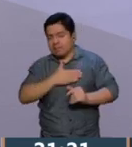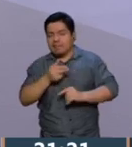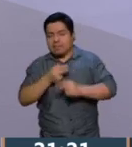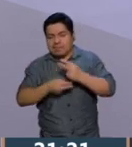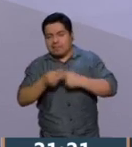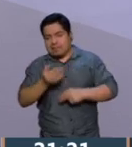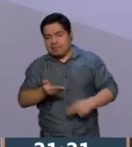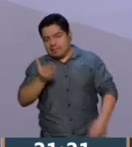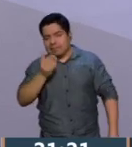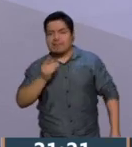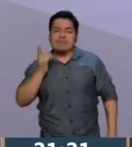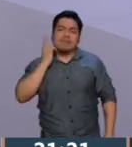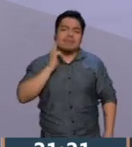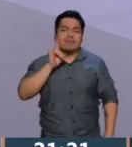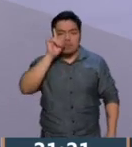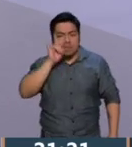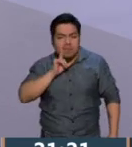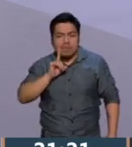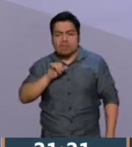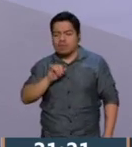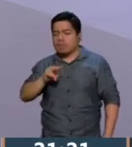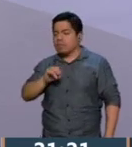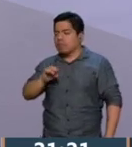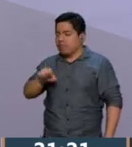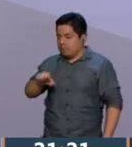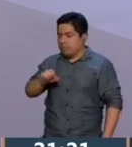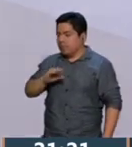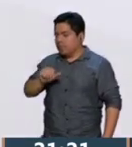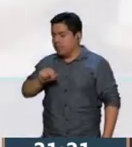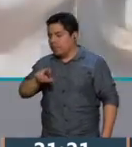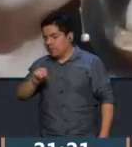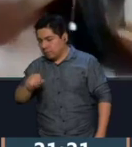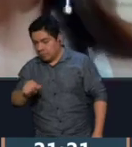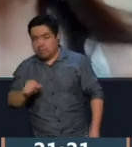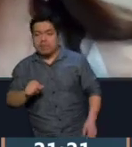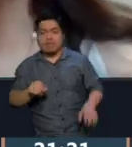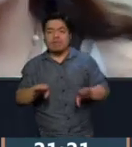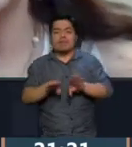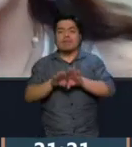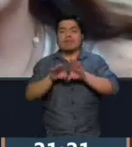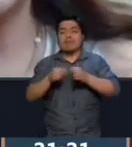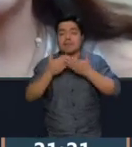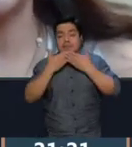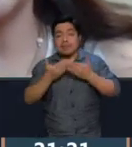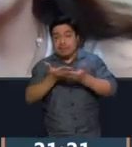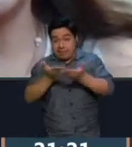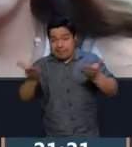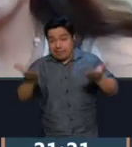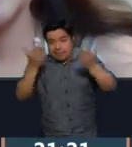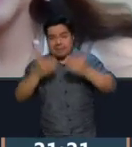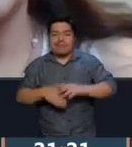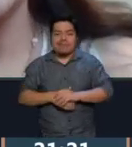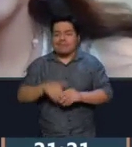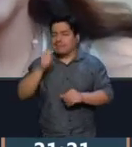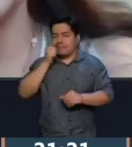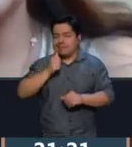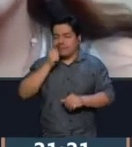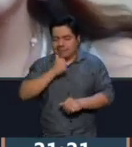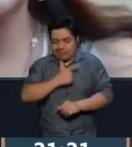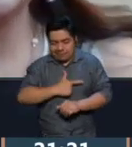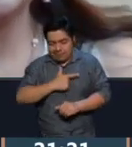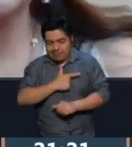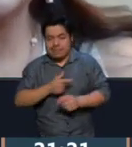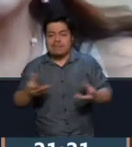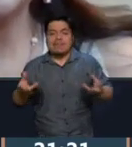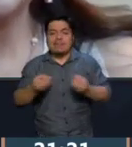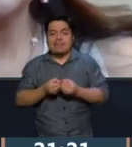nosotros, a la diputada Ivonne Cisneros. Muy buenas noches, diputada, ¿cómo está? ¿Cómo están? Muy buenas noches, con el gusto de estar con ustedes.